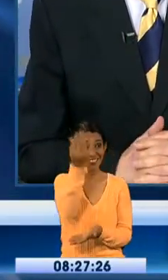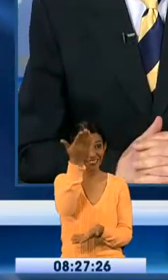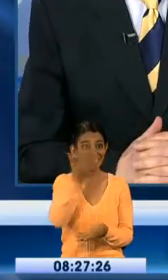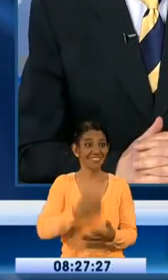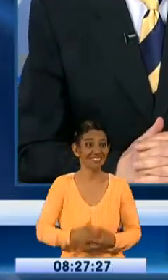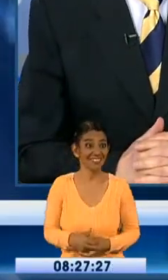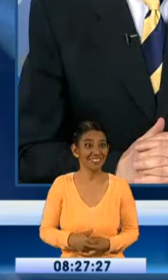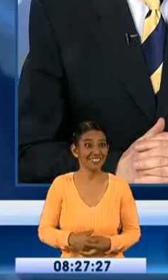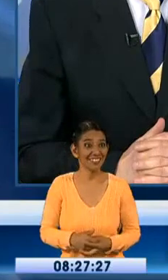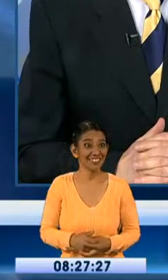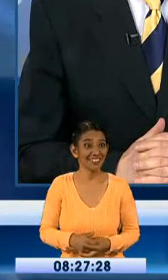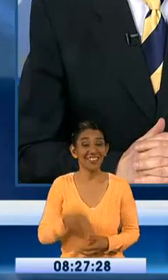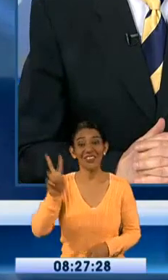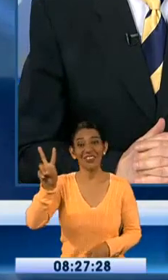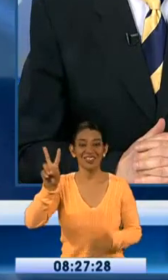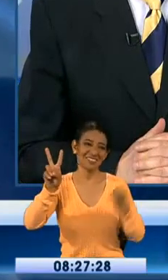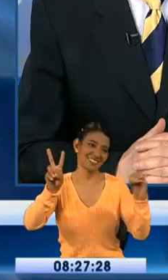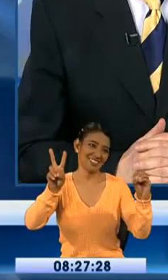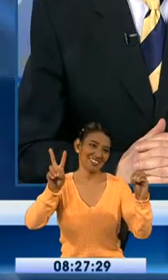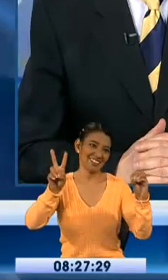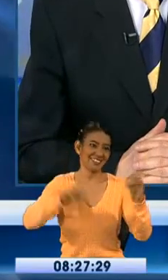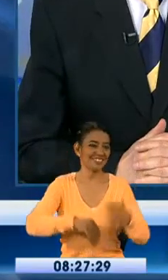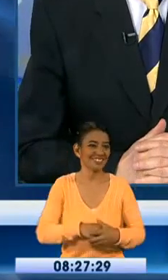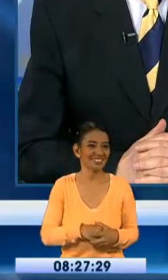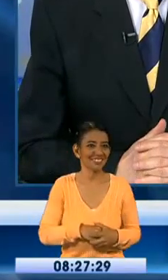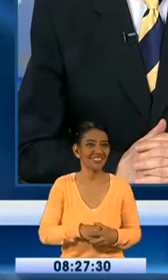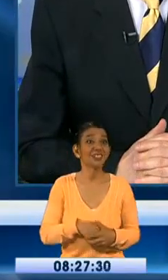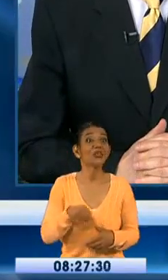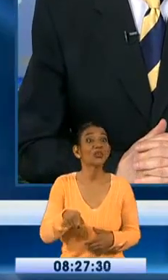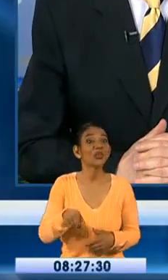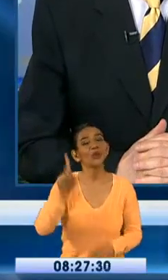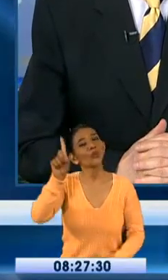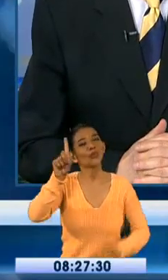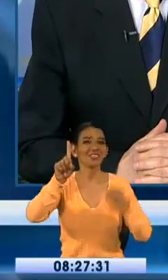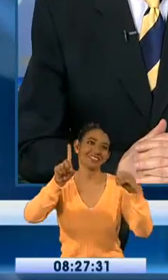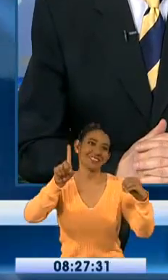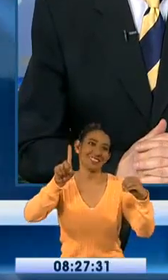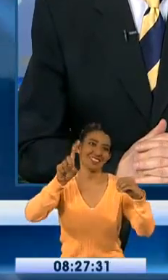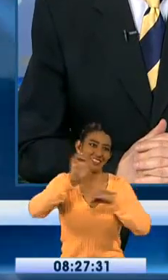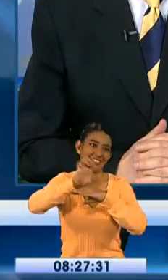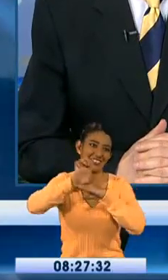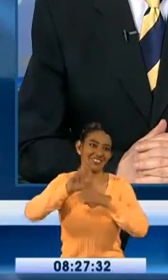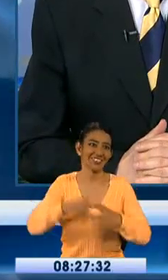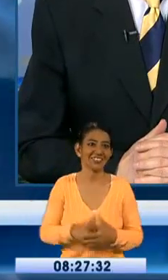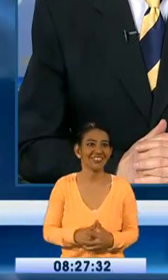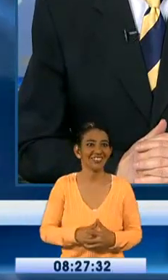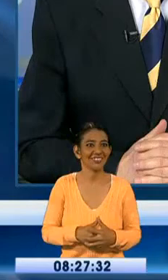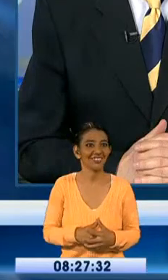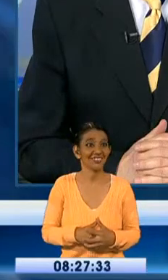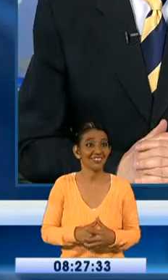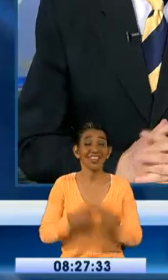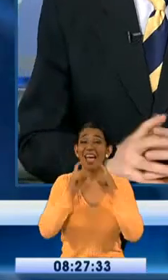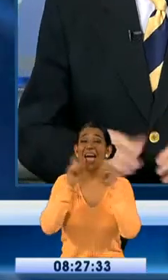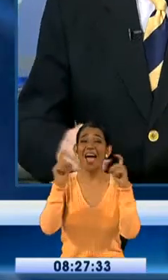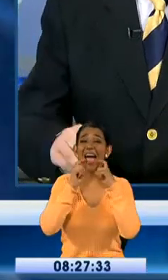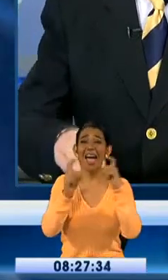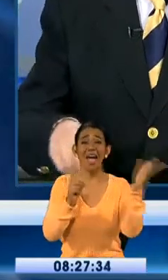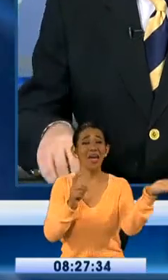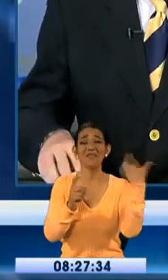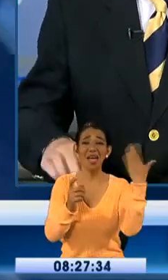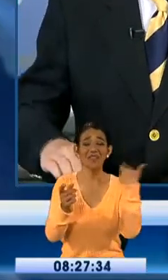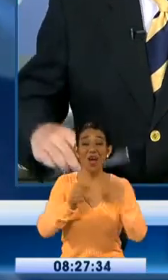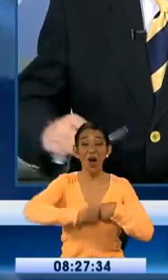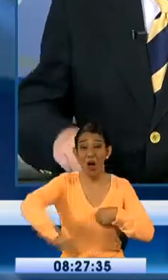hoy? 2-0. 2-0. 1-0 de Ecuador. ¿Qué les parece si gritamos un gol muy